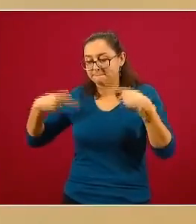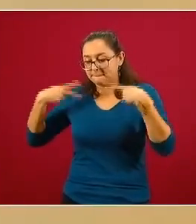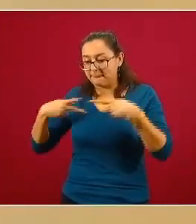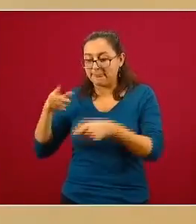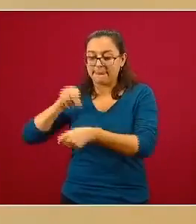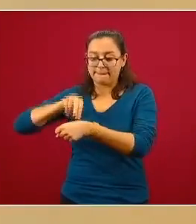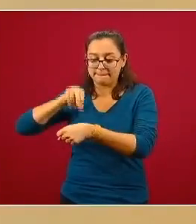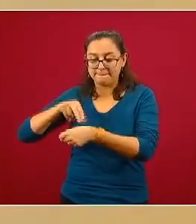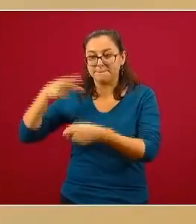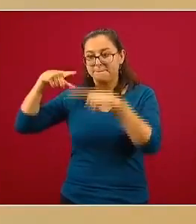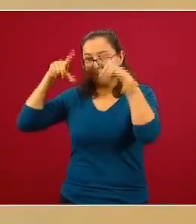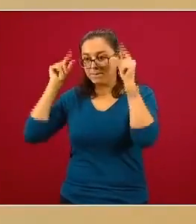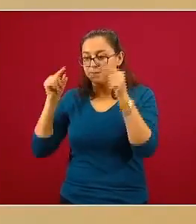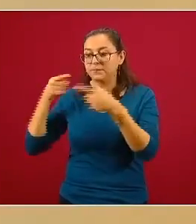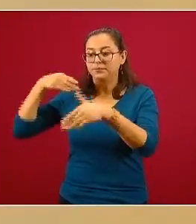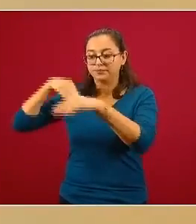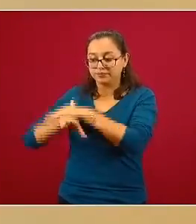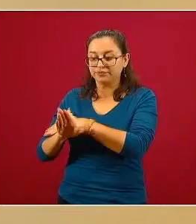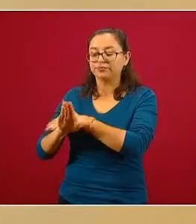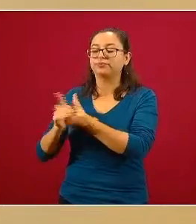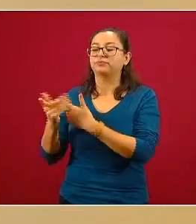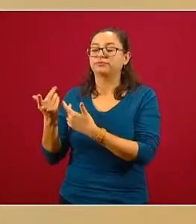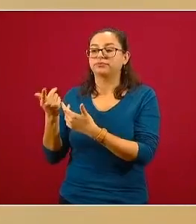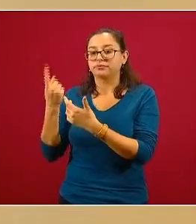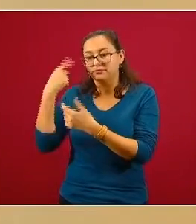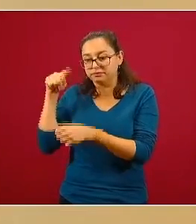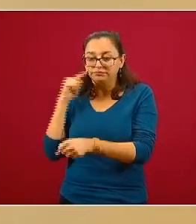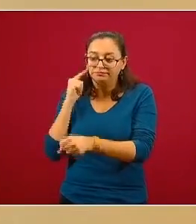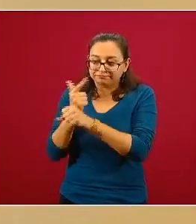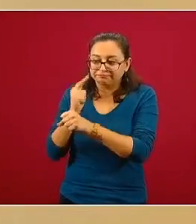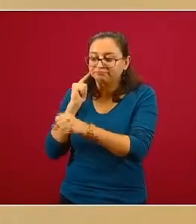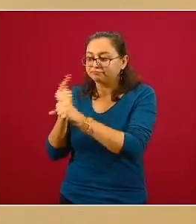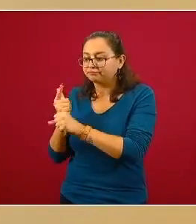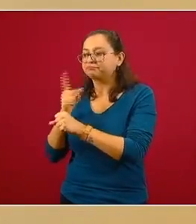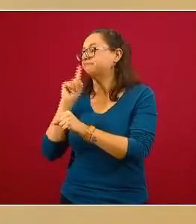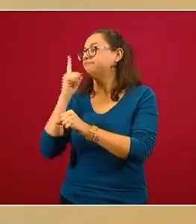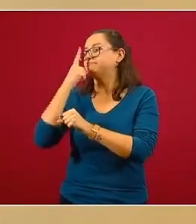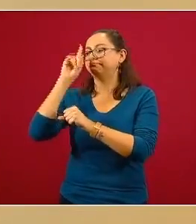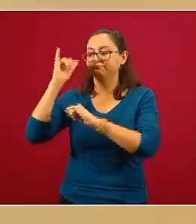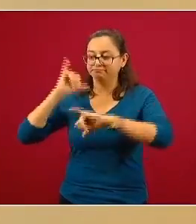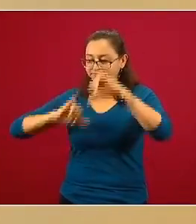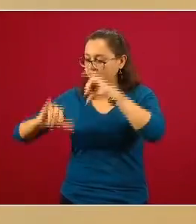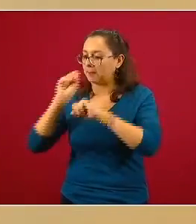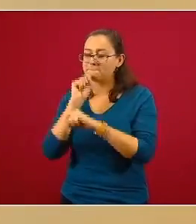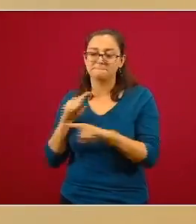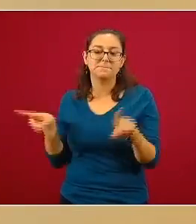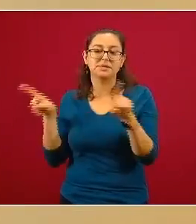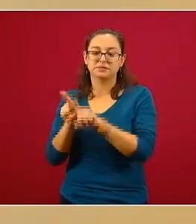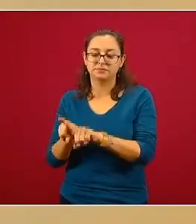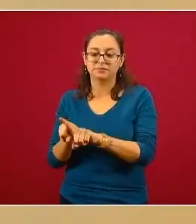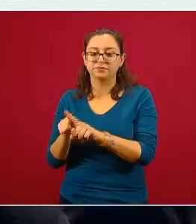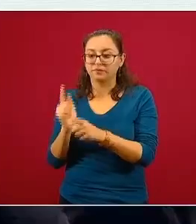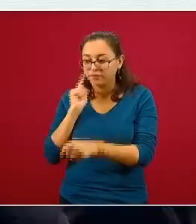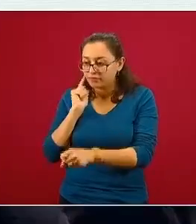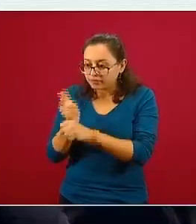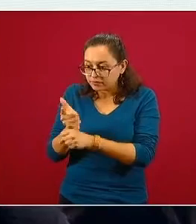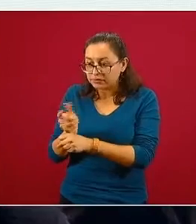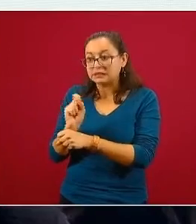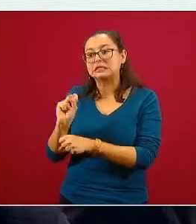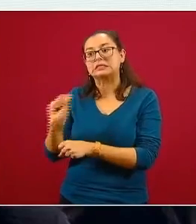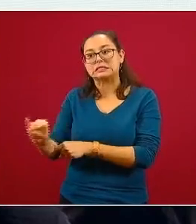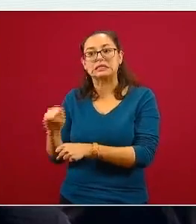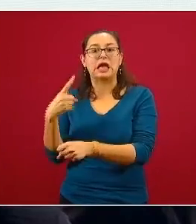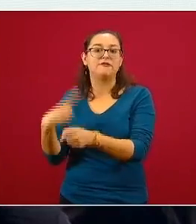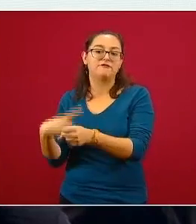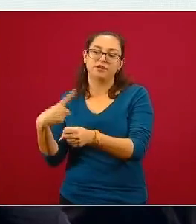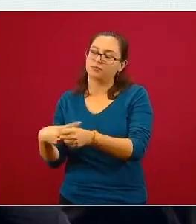una serie de pacientes, personal nuestro, y les hicimos las pruebas de PCR. Cuando encontrábamos que eran